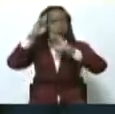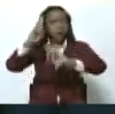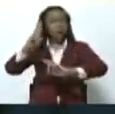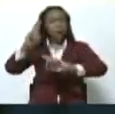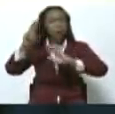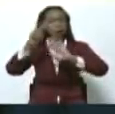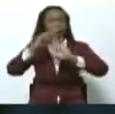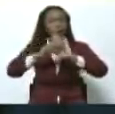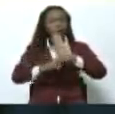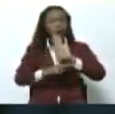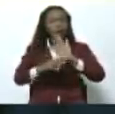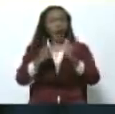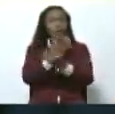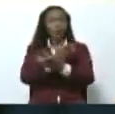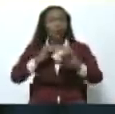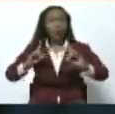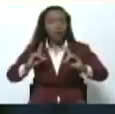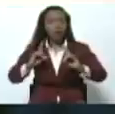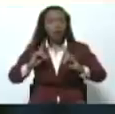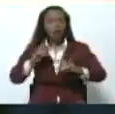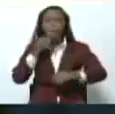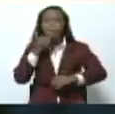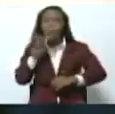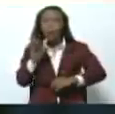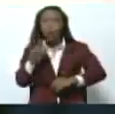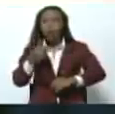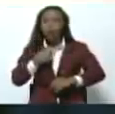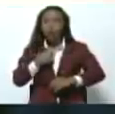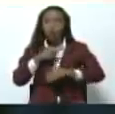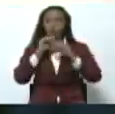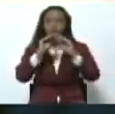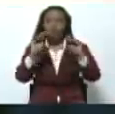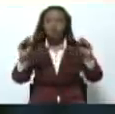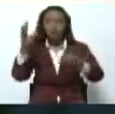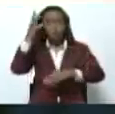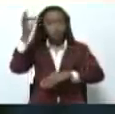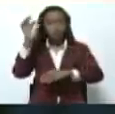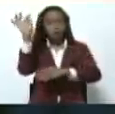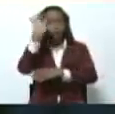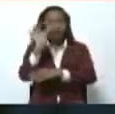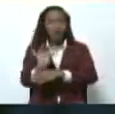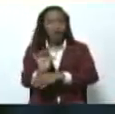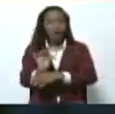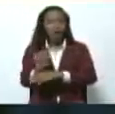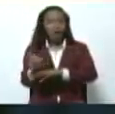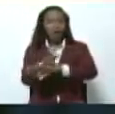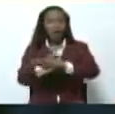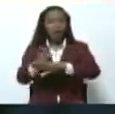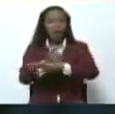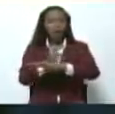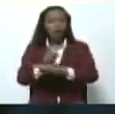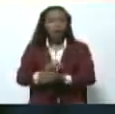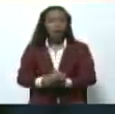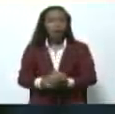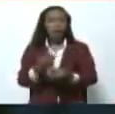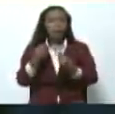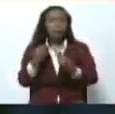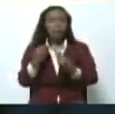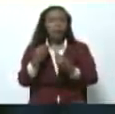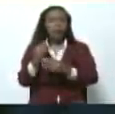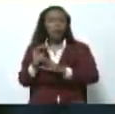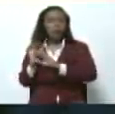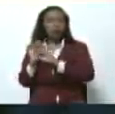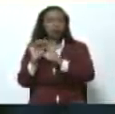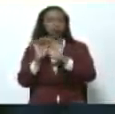de la democracia. Muy pronto convocaré el Consejo Federal de Gobierno para que asistan